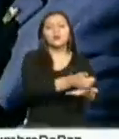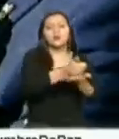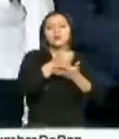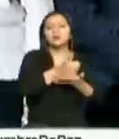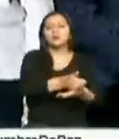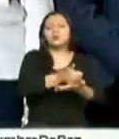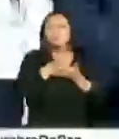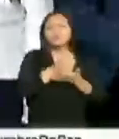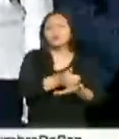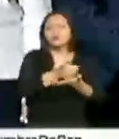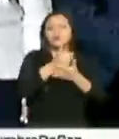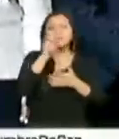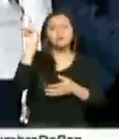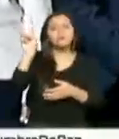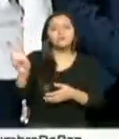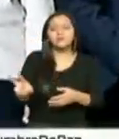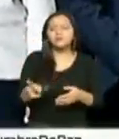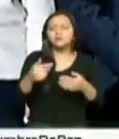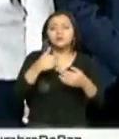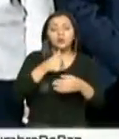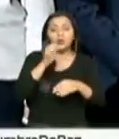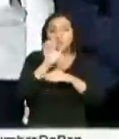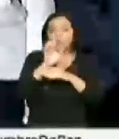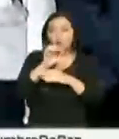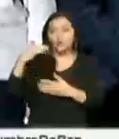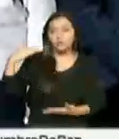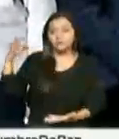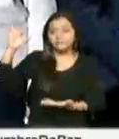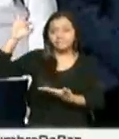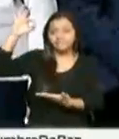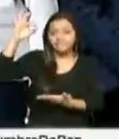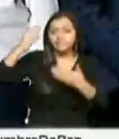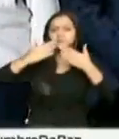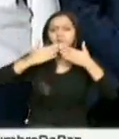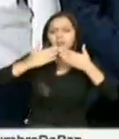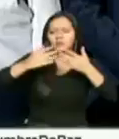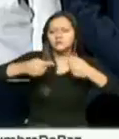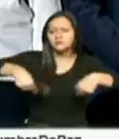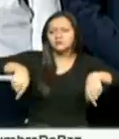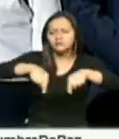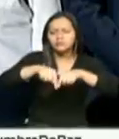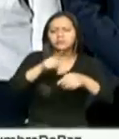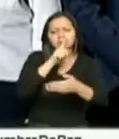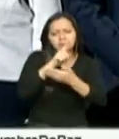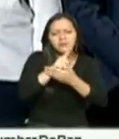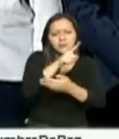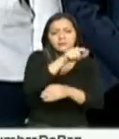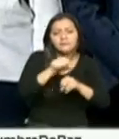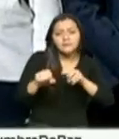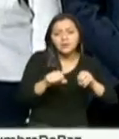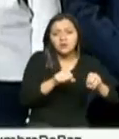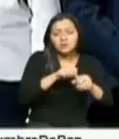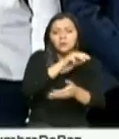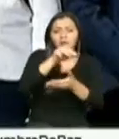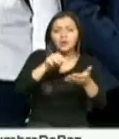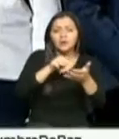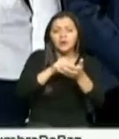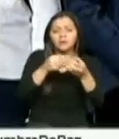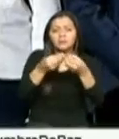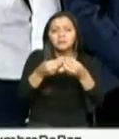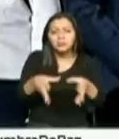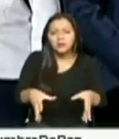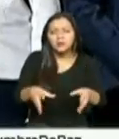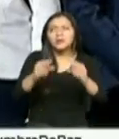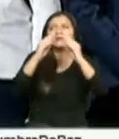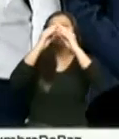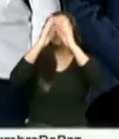este año, terremoto que cobró centenas de víctimas fatales en nuestro país y dejó pérdidas por miles de millones de